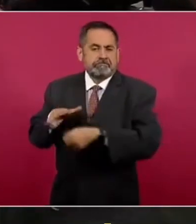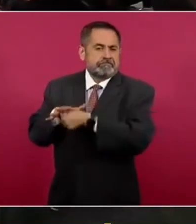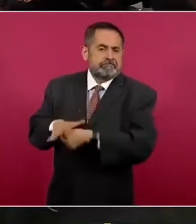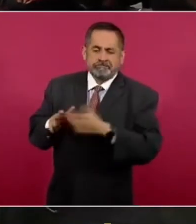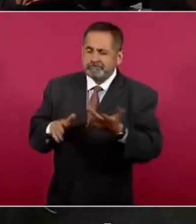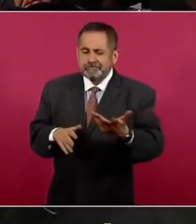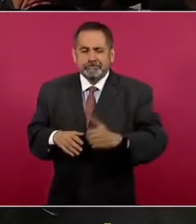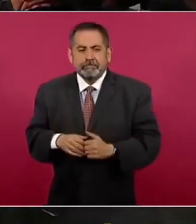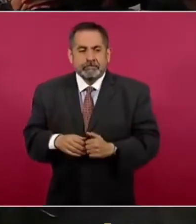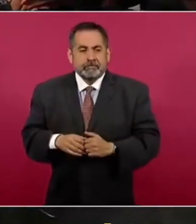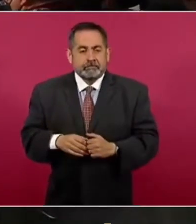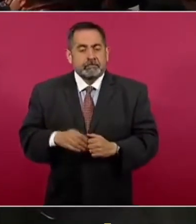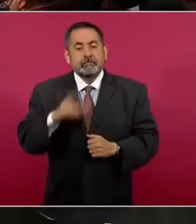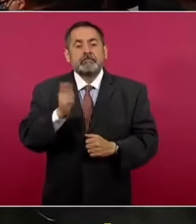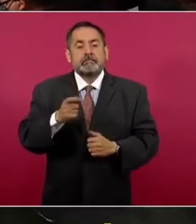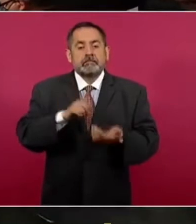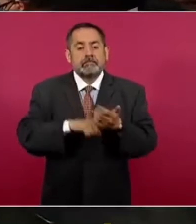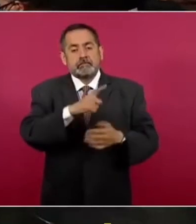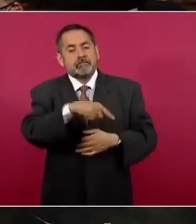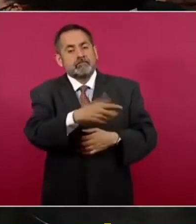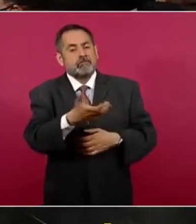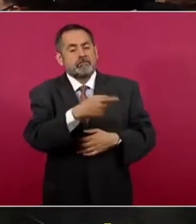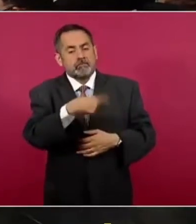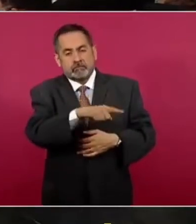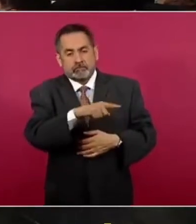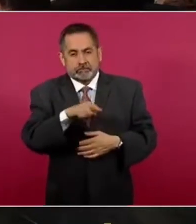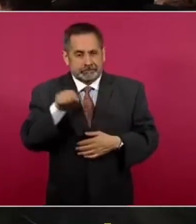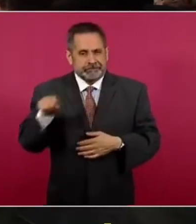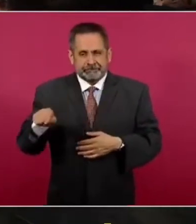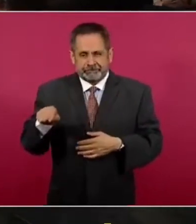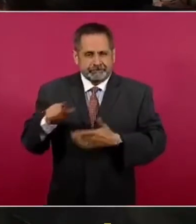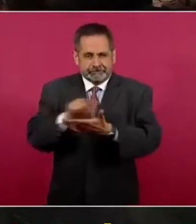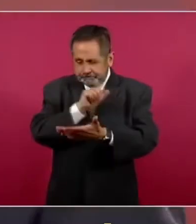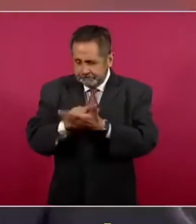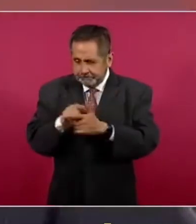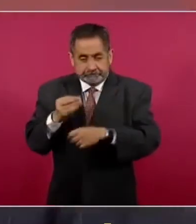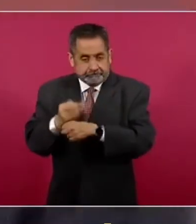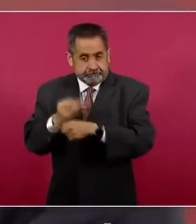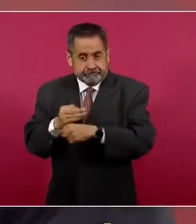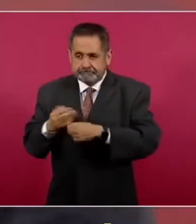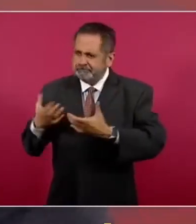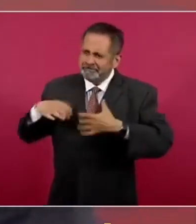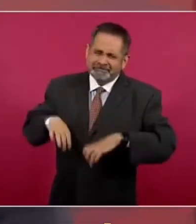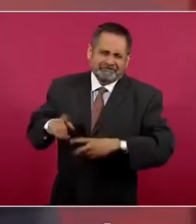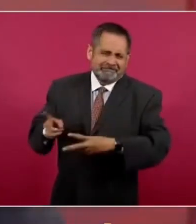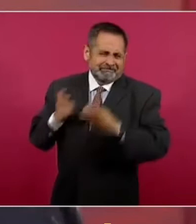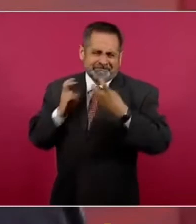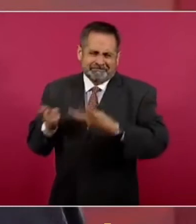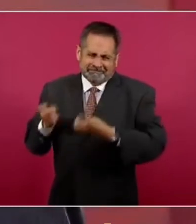porque lo que están haciendo con la legislación vigente es saquear, es